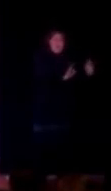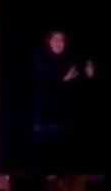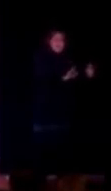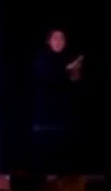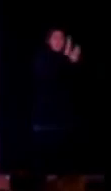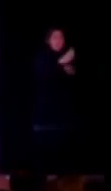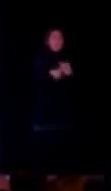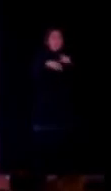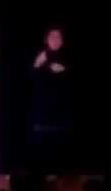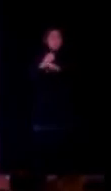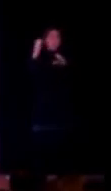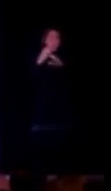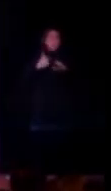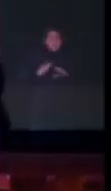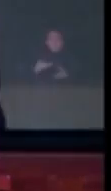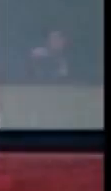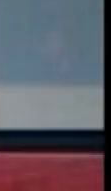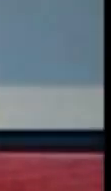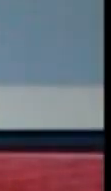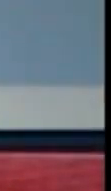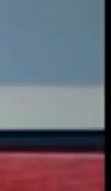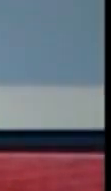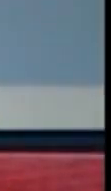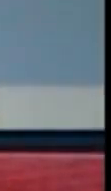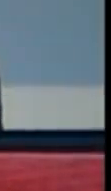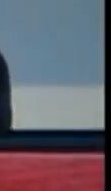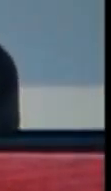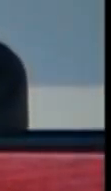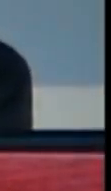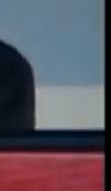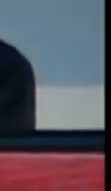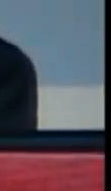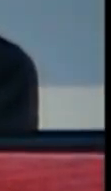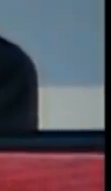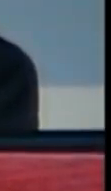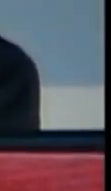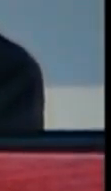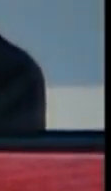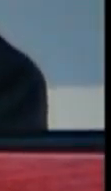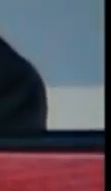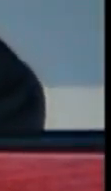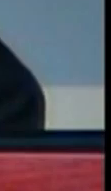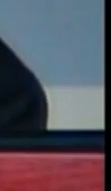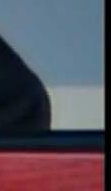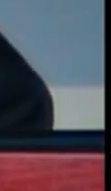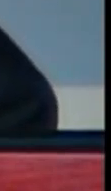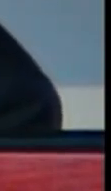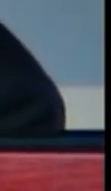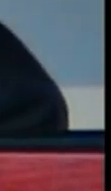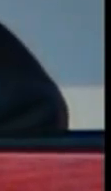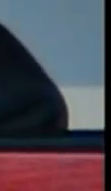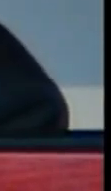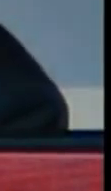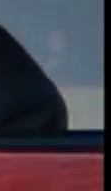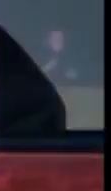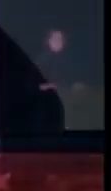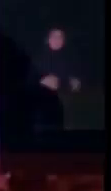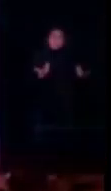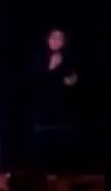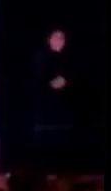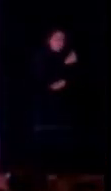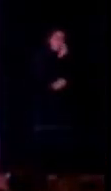nos corresponde, y luchar por lo que le corresponde a cada alumno, aunque no lo logremos, es realmente una de las esencias también en el, digamos,